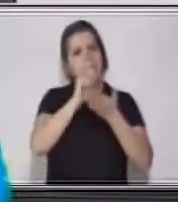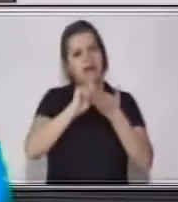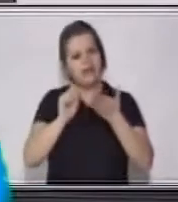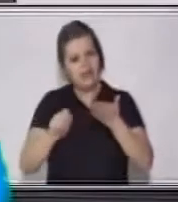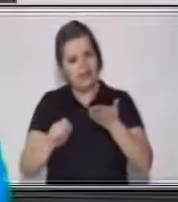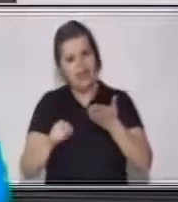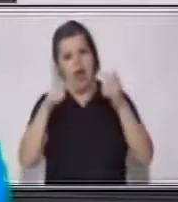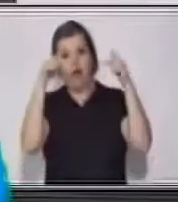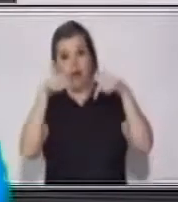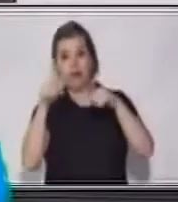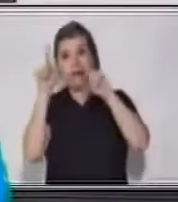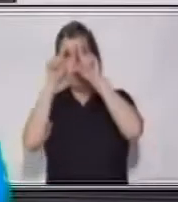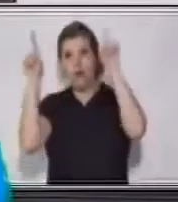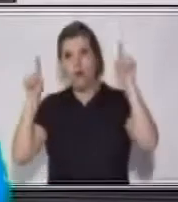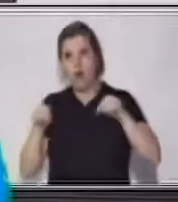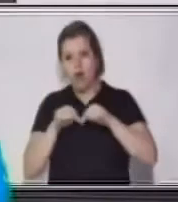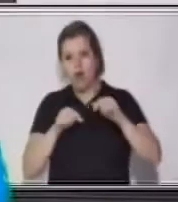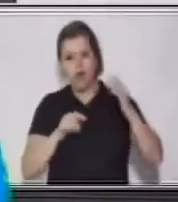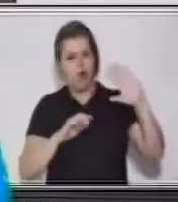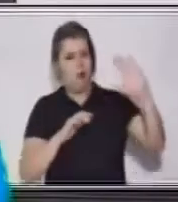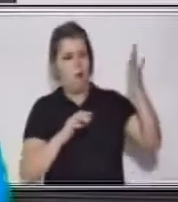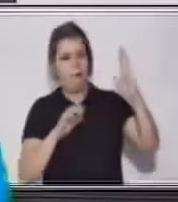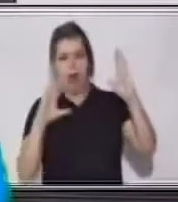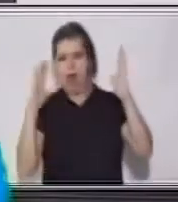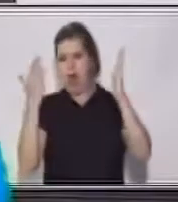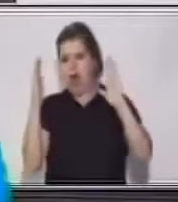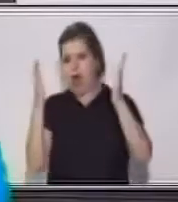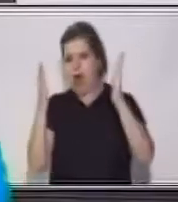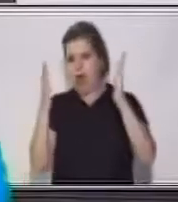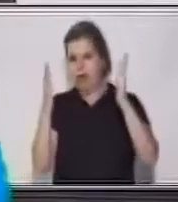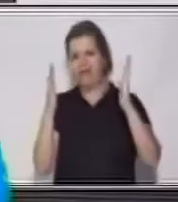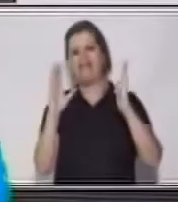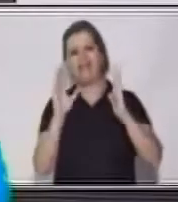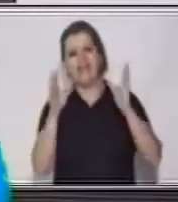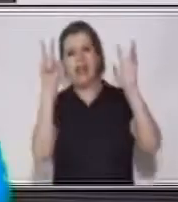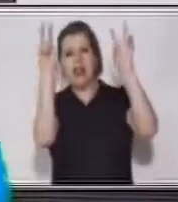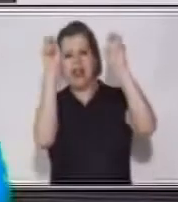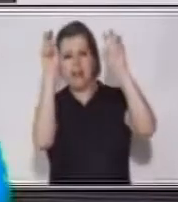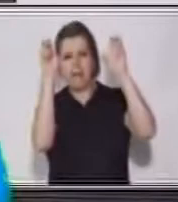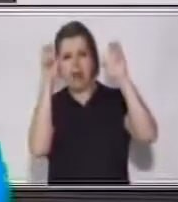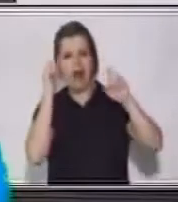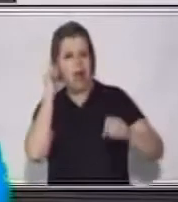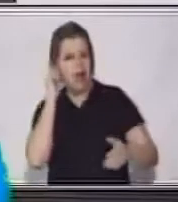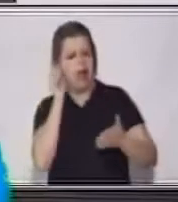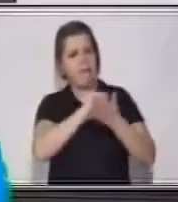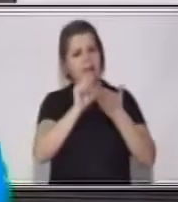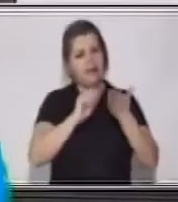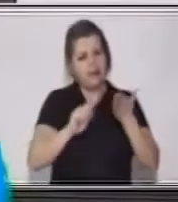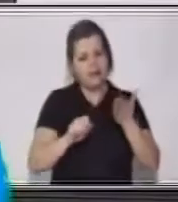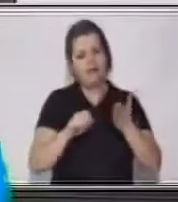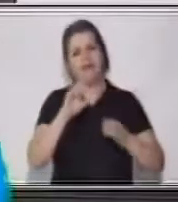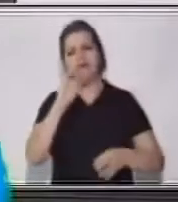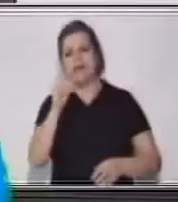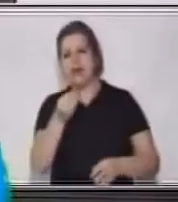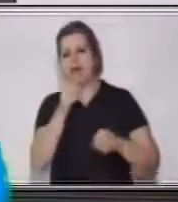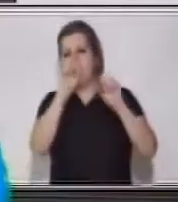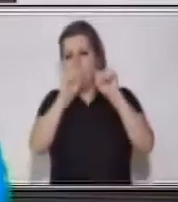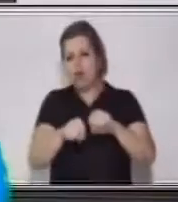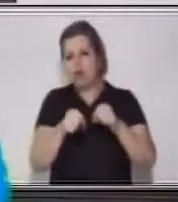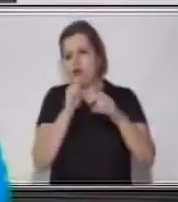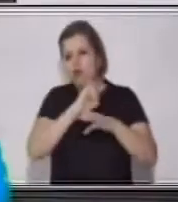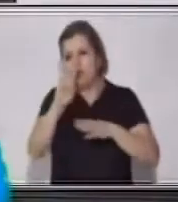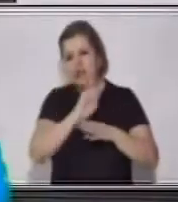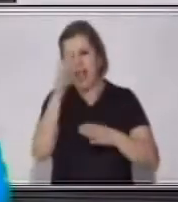un cuadro comparativo sobre la gramática. Existen diferentes tipos de gramática. ¿Qué podemos hablar entonces dentro de